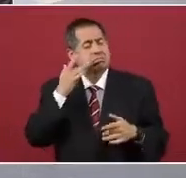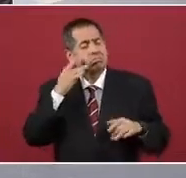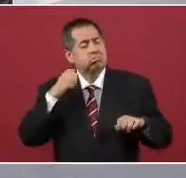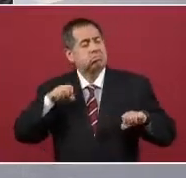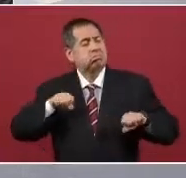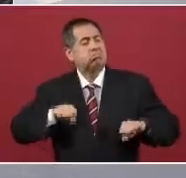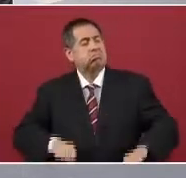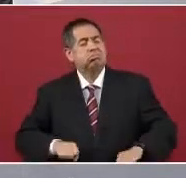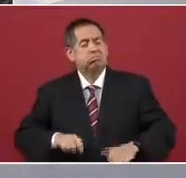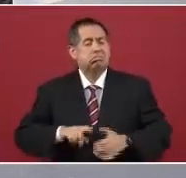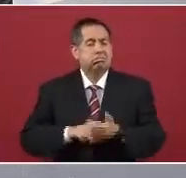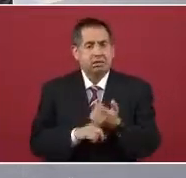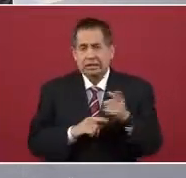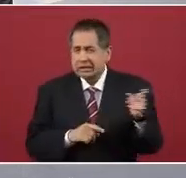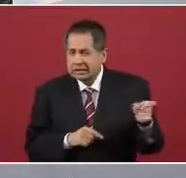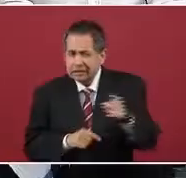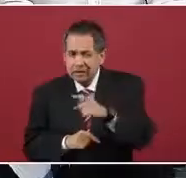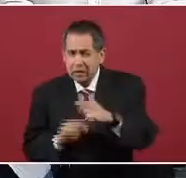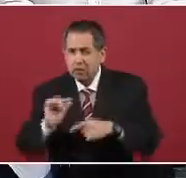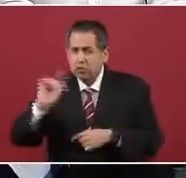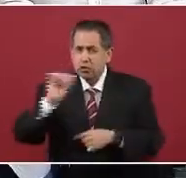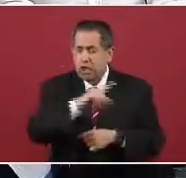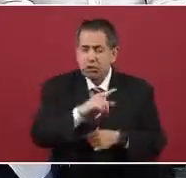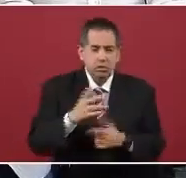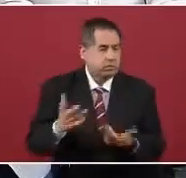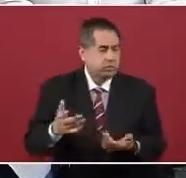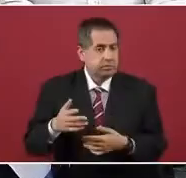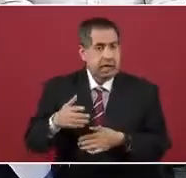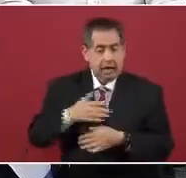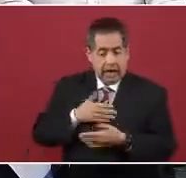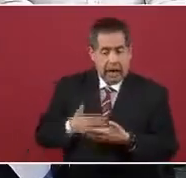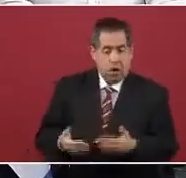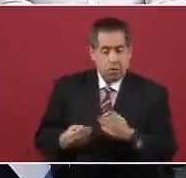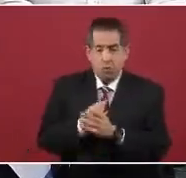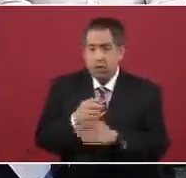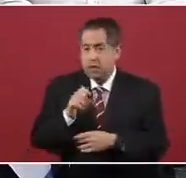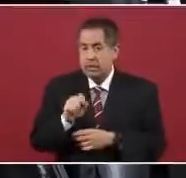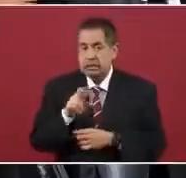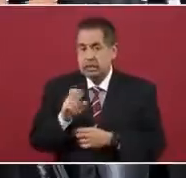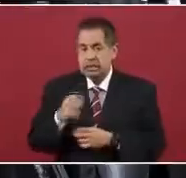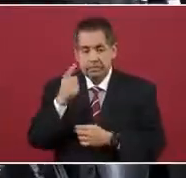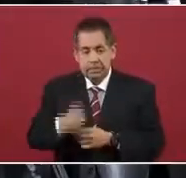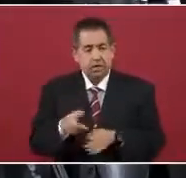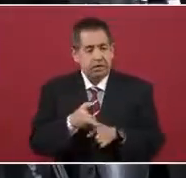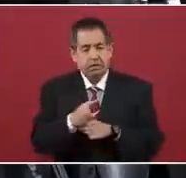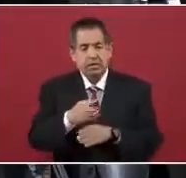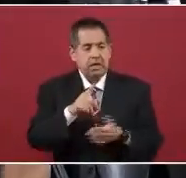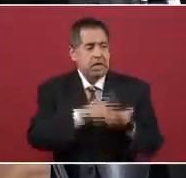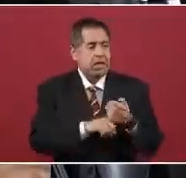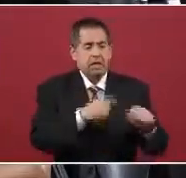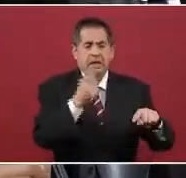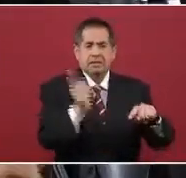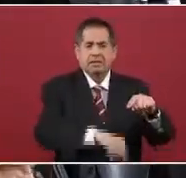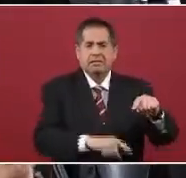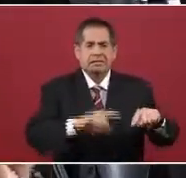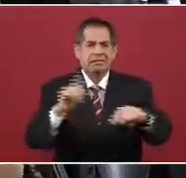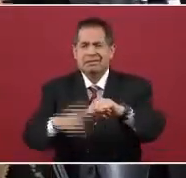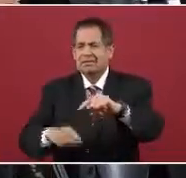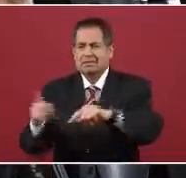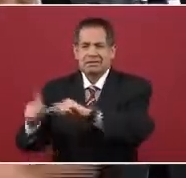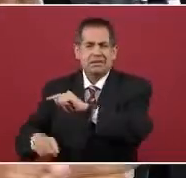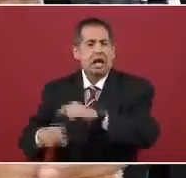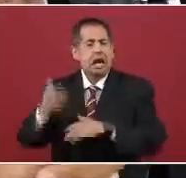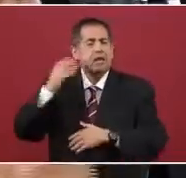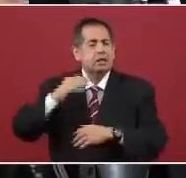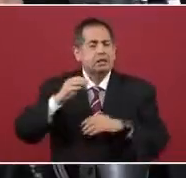a las costillas del país. ¿Cuál es la directriz de la Secretaría de Relaciones Exteriores para quitar esos funcionarios o cónsules que